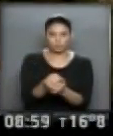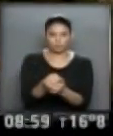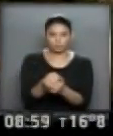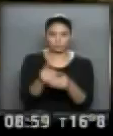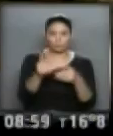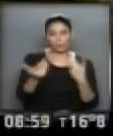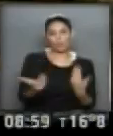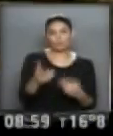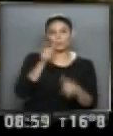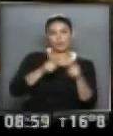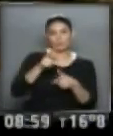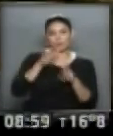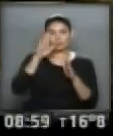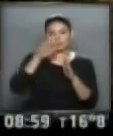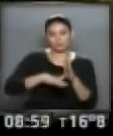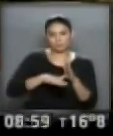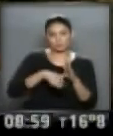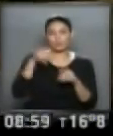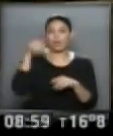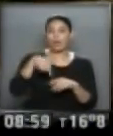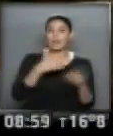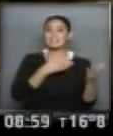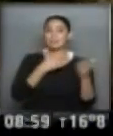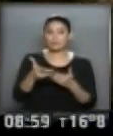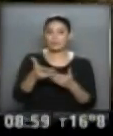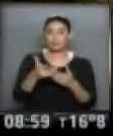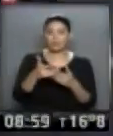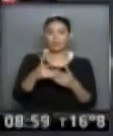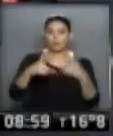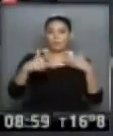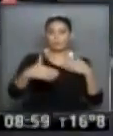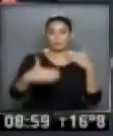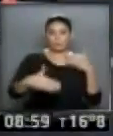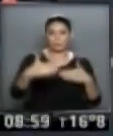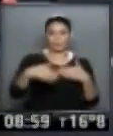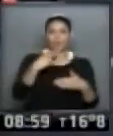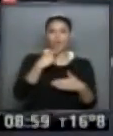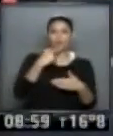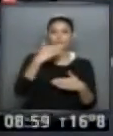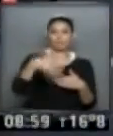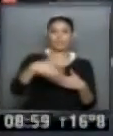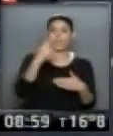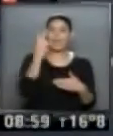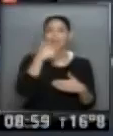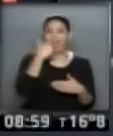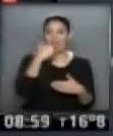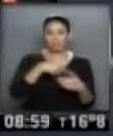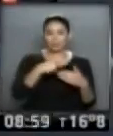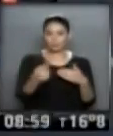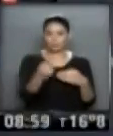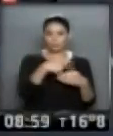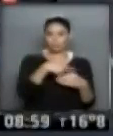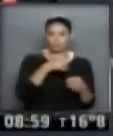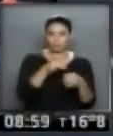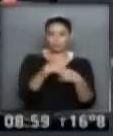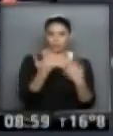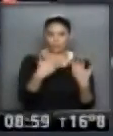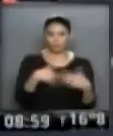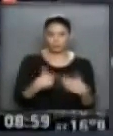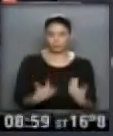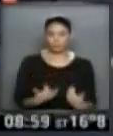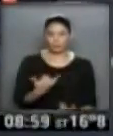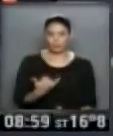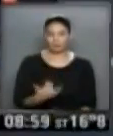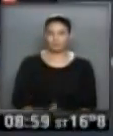maneras, en este momento, en cuanto al servicio, se está prestando parcialmente entre 11 y AED en ambos sentidos de circulación.